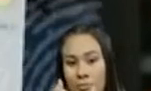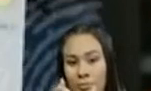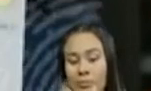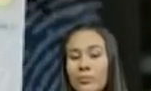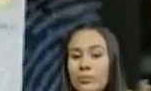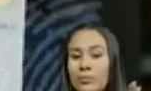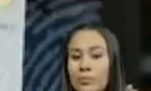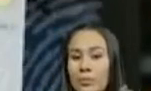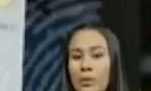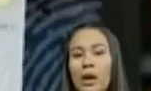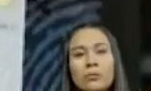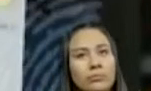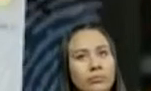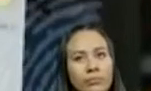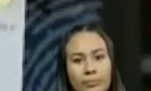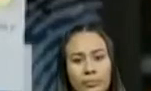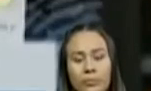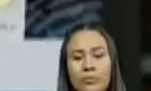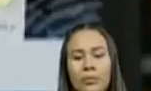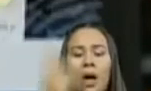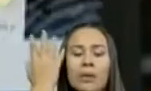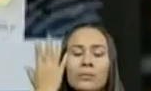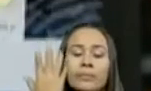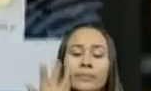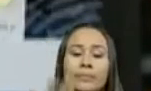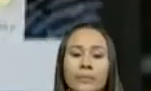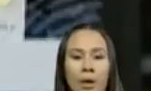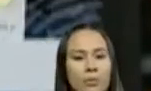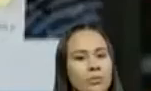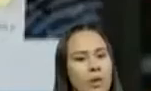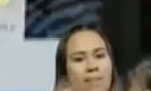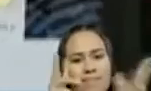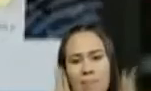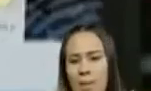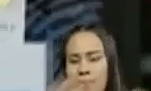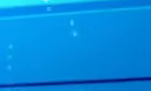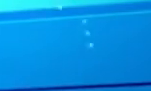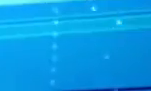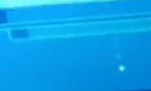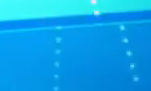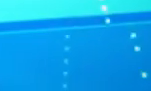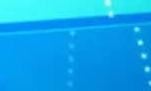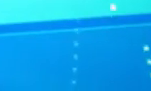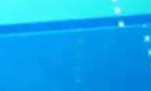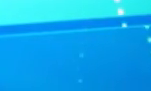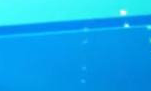autenticaciones. Michelle Garzón, Noticias al Día.